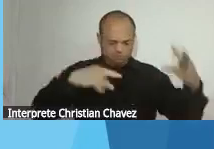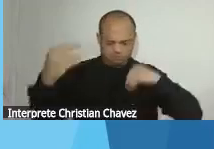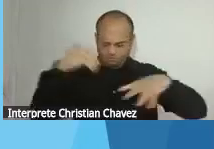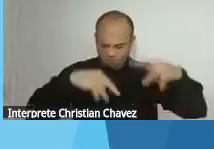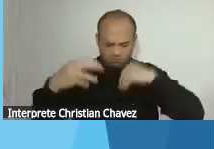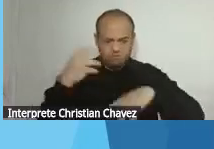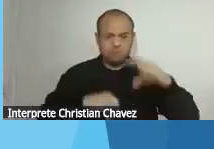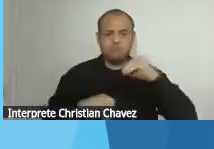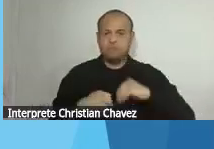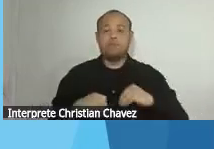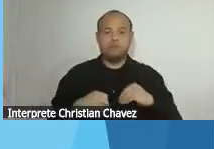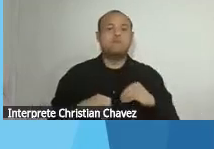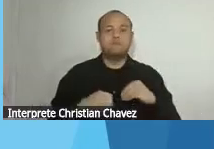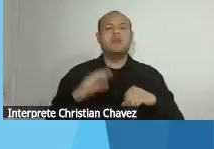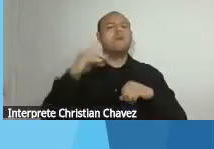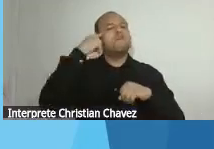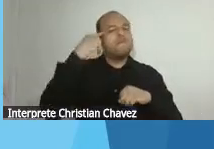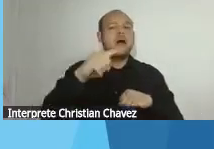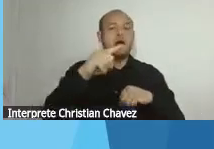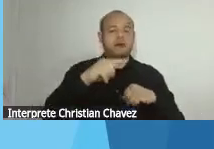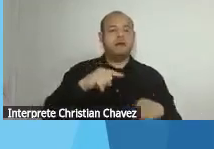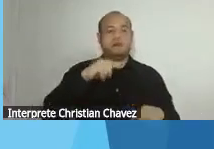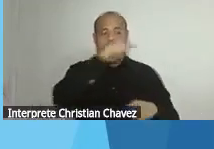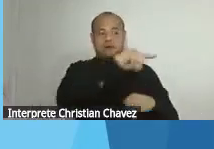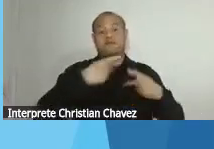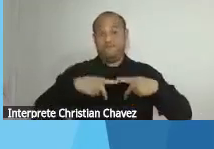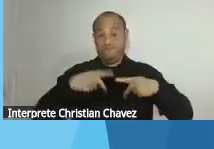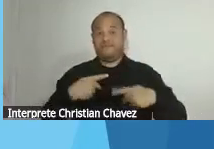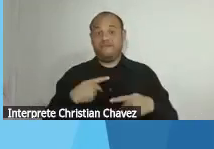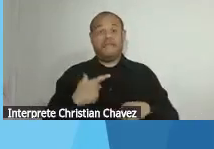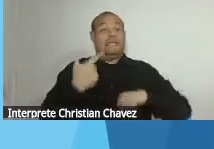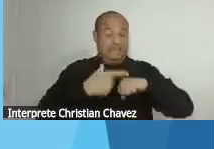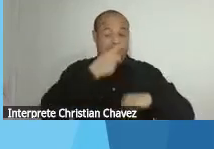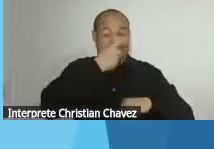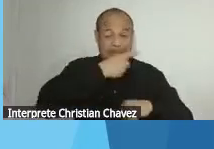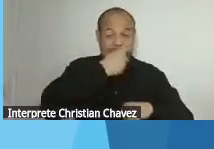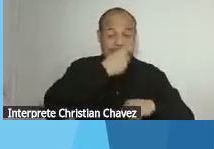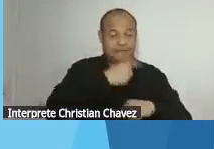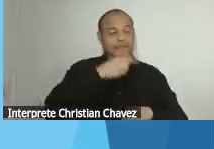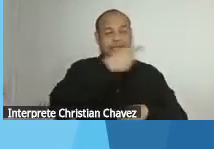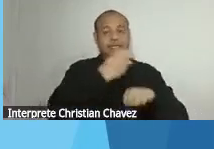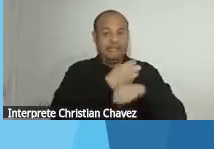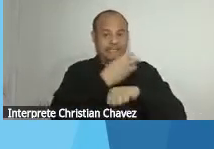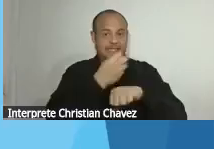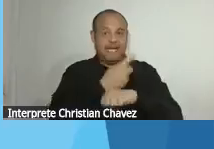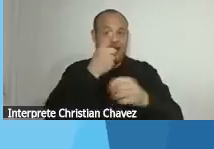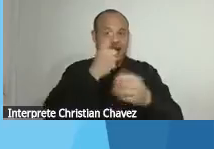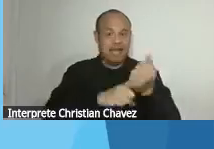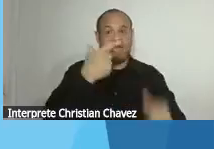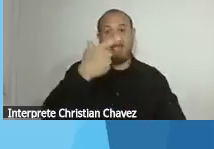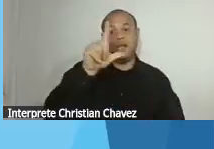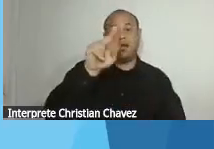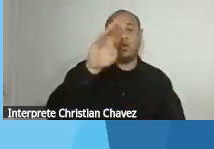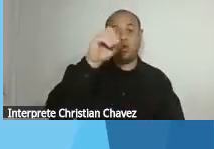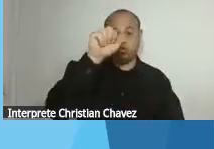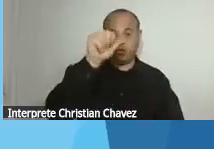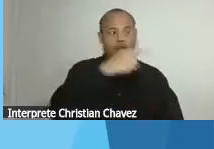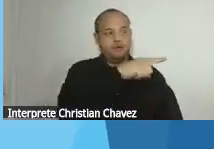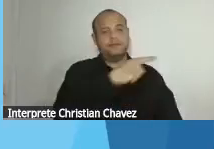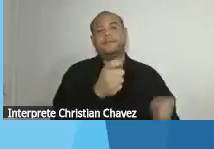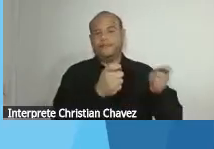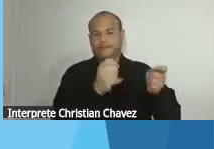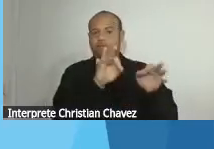los niveles de glucosa en sangre en aquella persona que padece diabetes. Tiene que ser un plato de 23 centímetros de